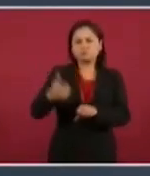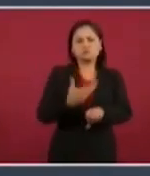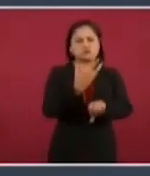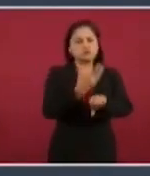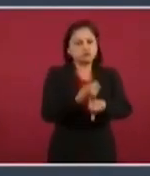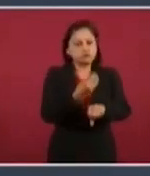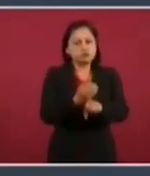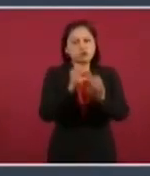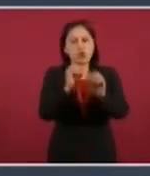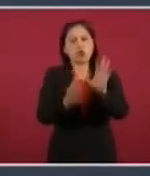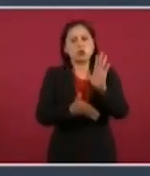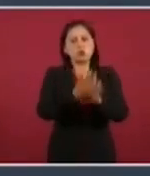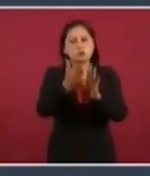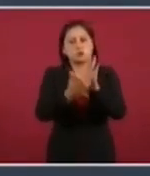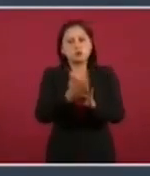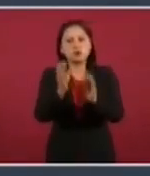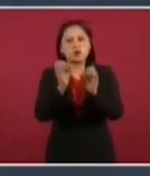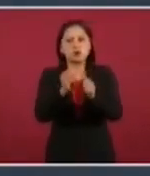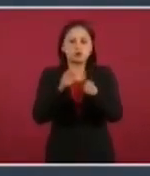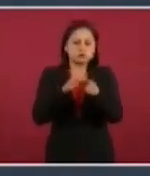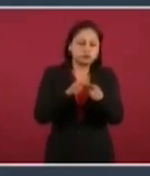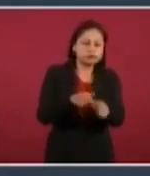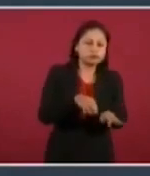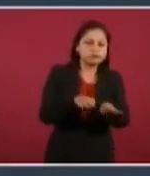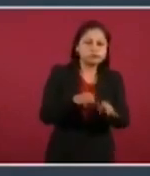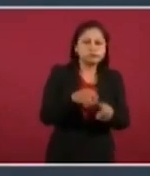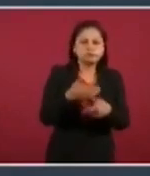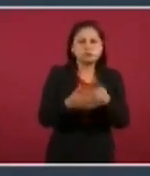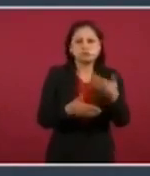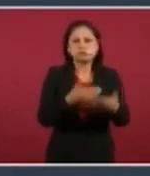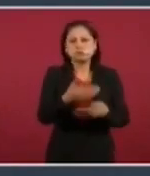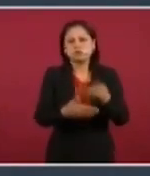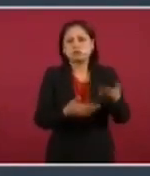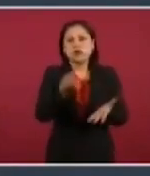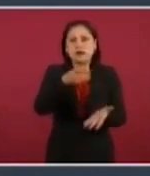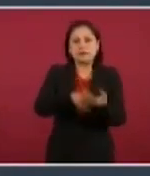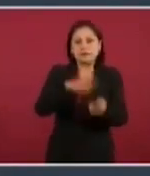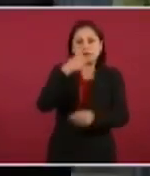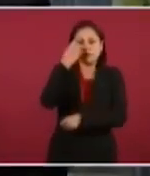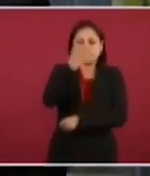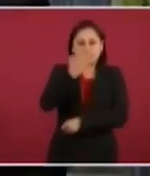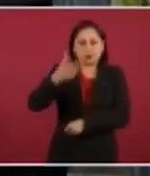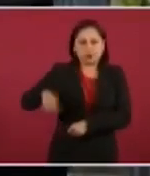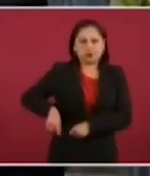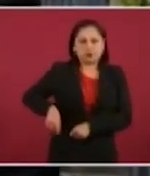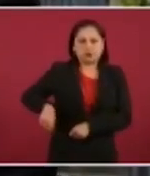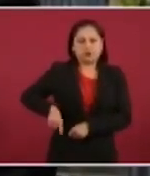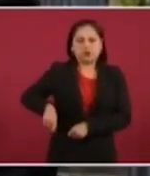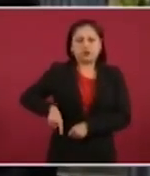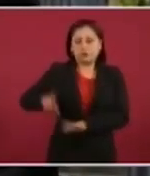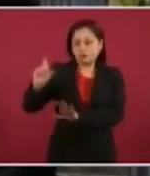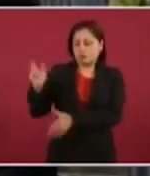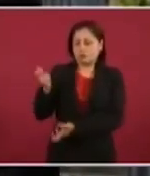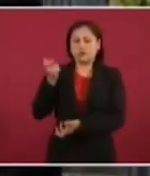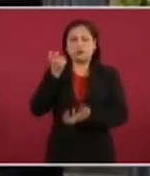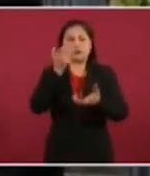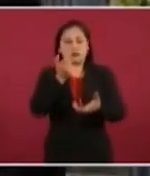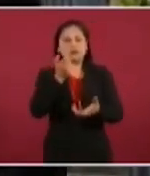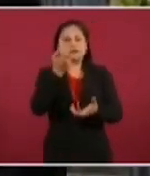y mantenimiento de las escuelas públicas. Y estos recursos, y esa es la